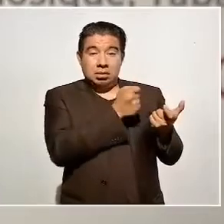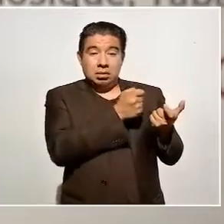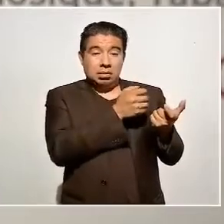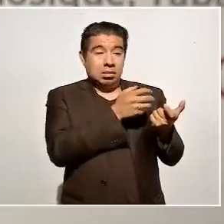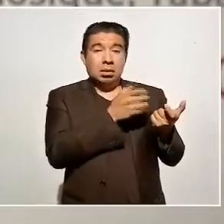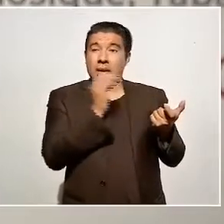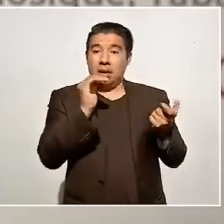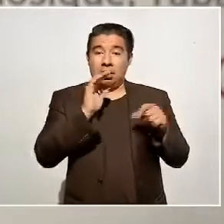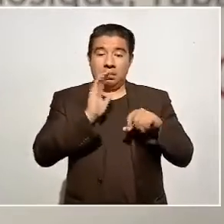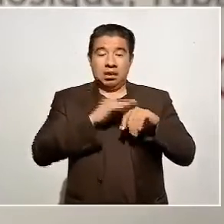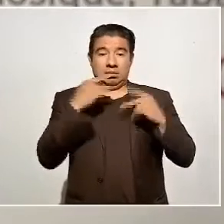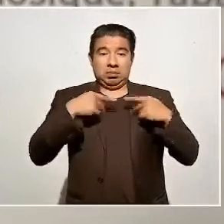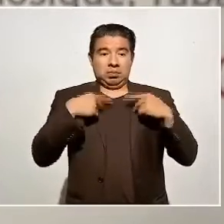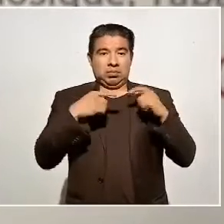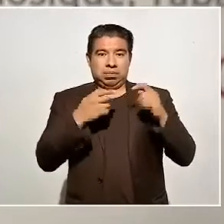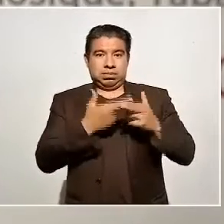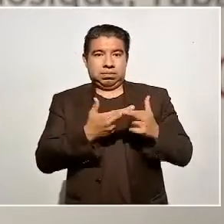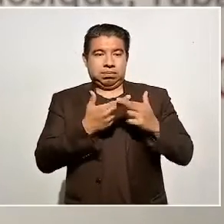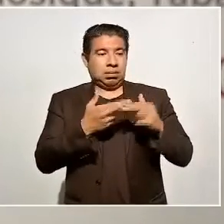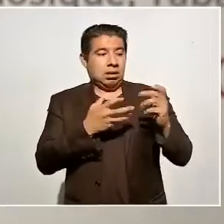a los de arriba,